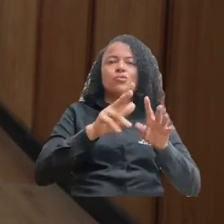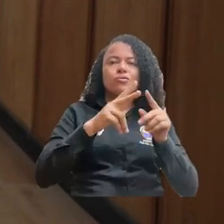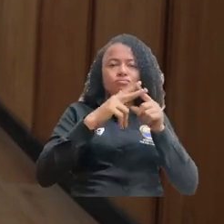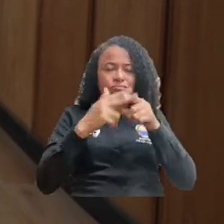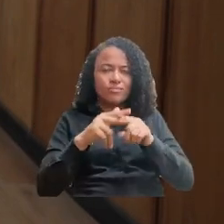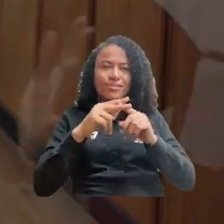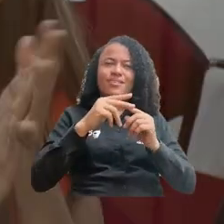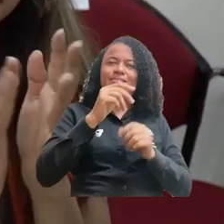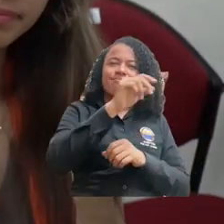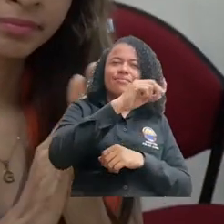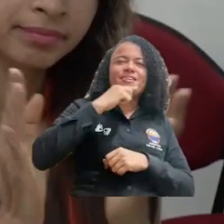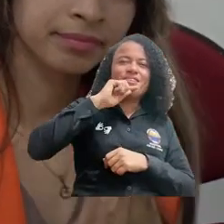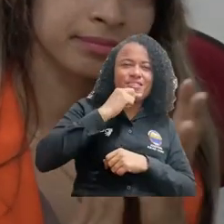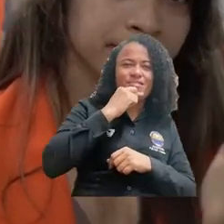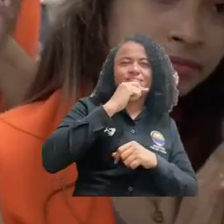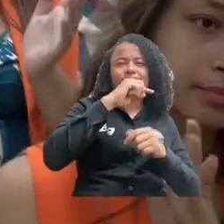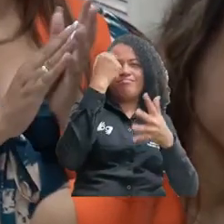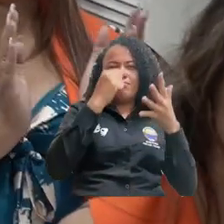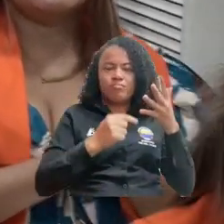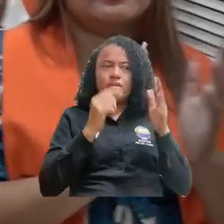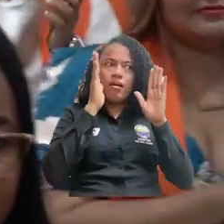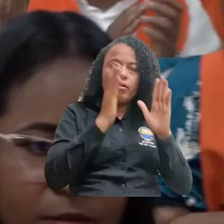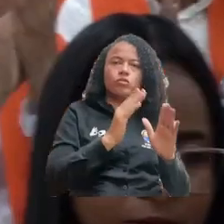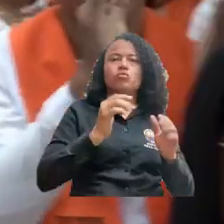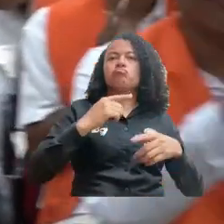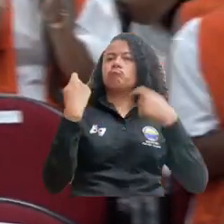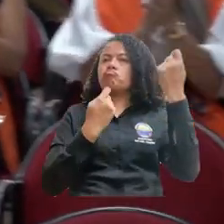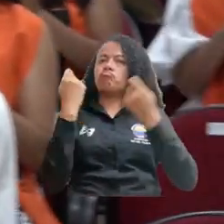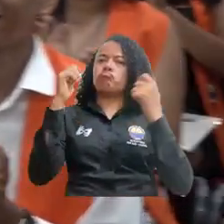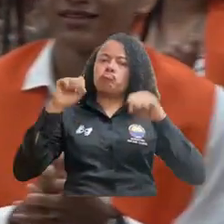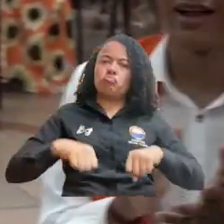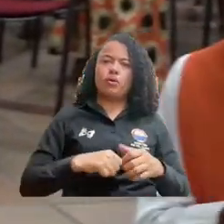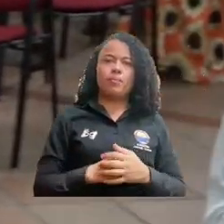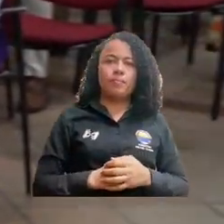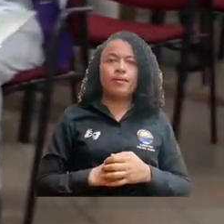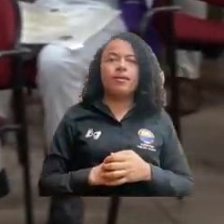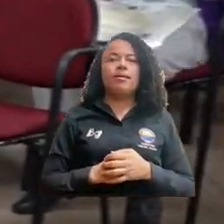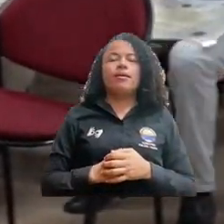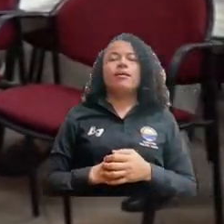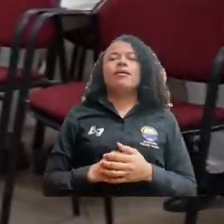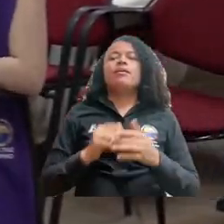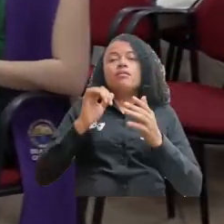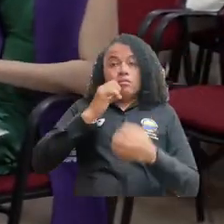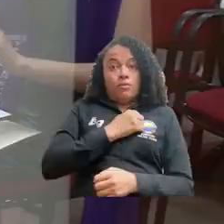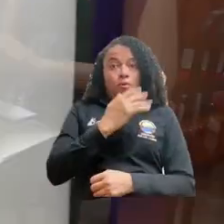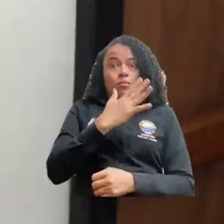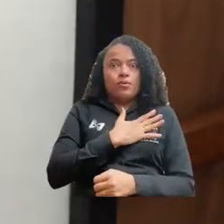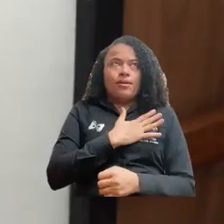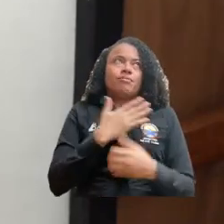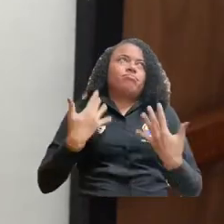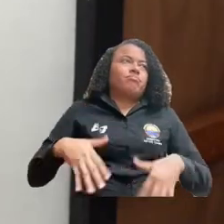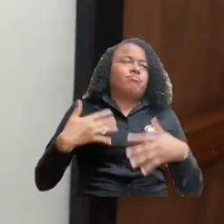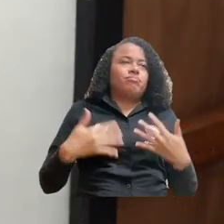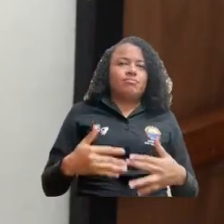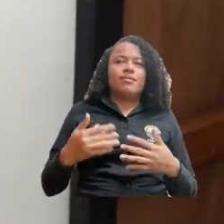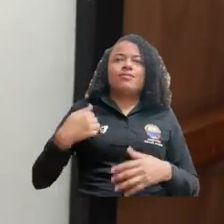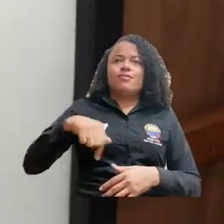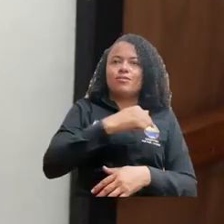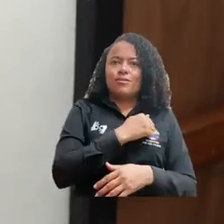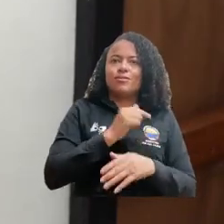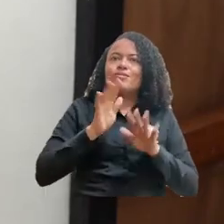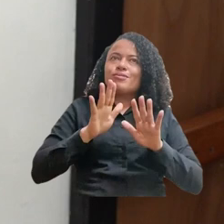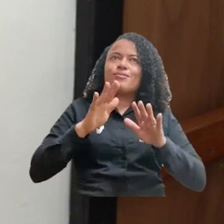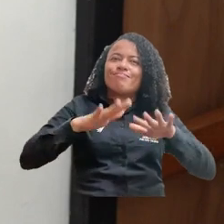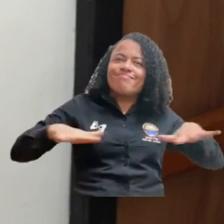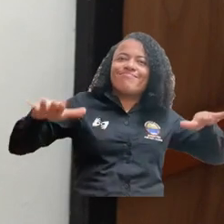de refrigeración comercial. Gracias a todo ese conocimiento que adquirí fue que pude hacer ese paso. Ha sido una de las mejores oportunidades que